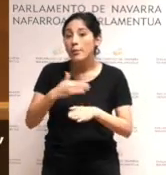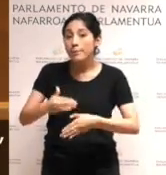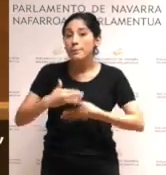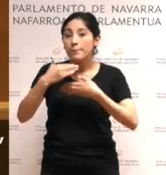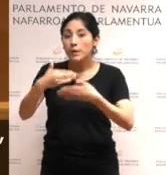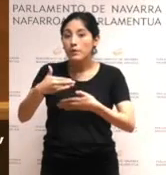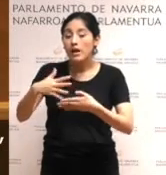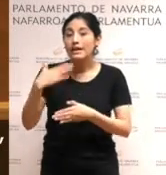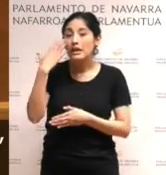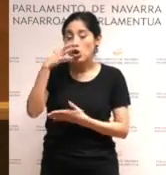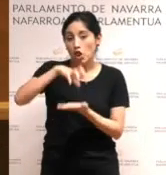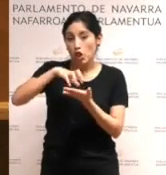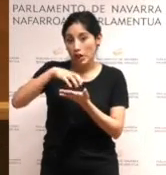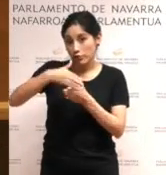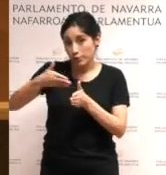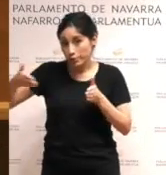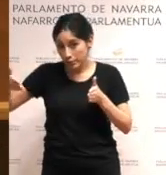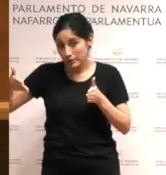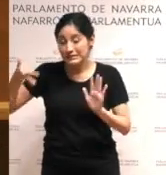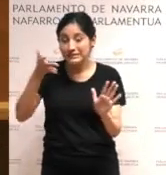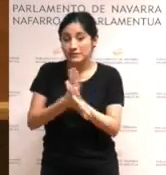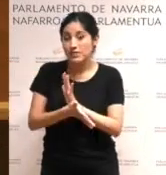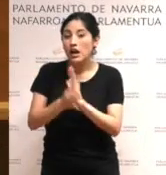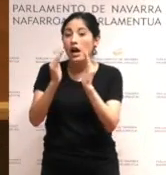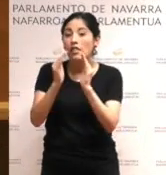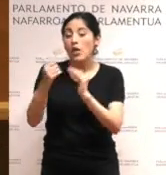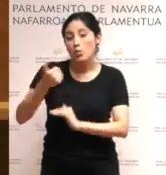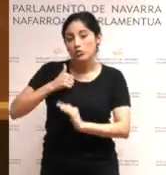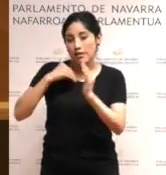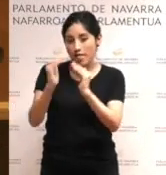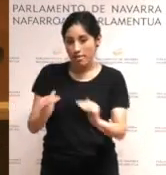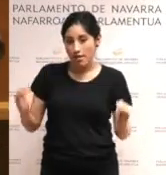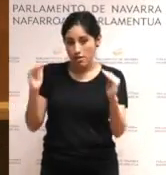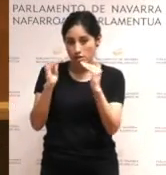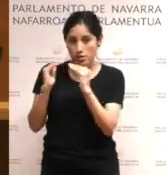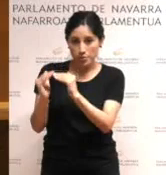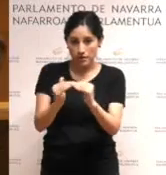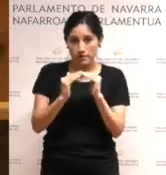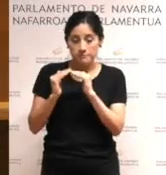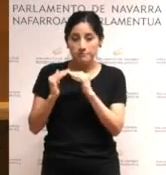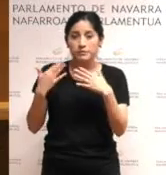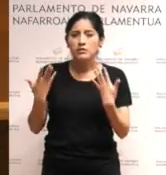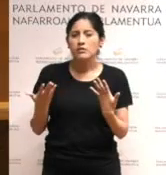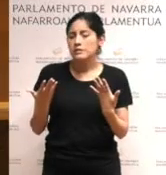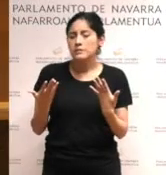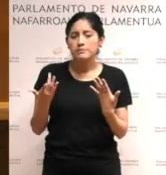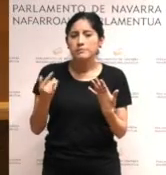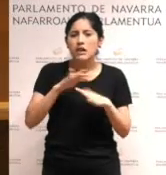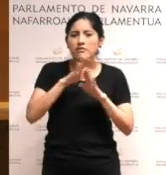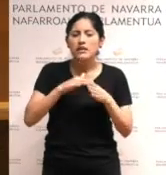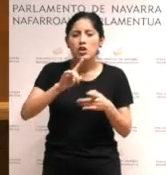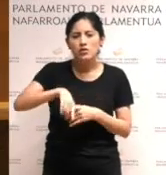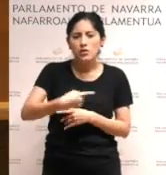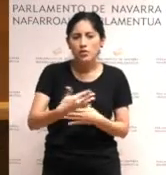los centros, lo que proporcionaría una mayor igualdad de oportunidades. Cualquiera de las opciones van a tener unas consecuencias, no solo educativas,